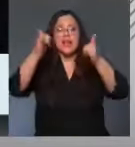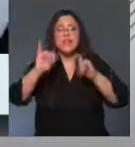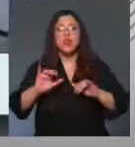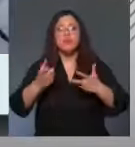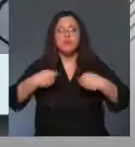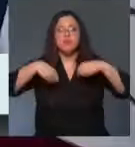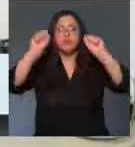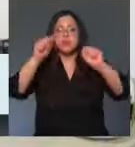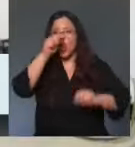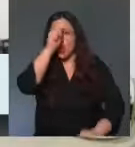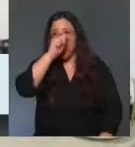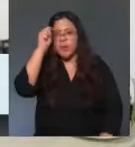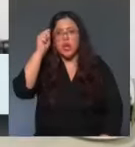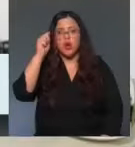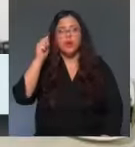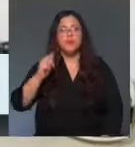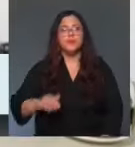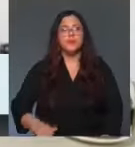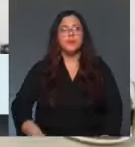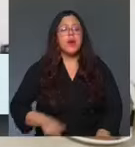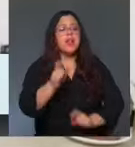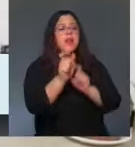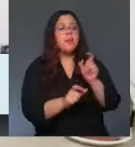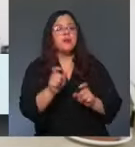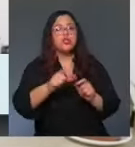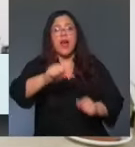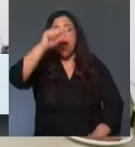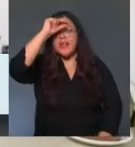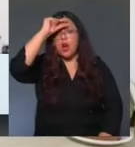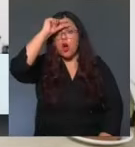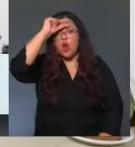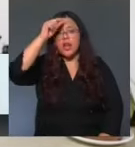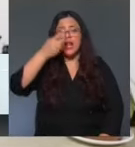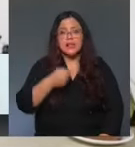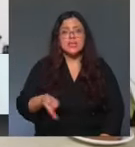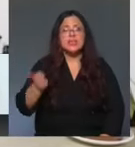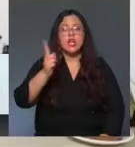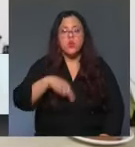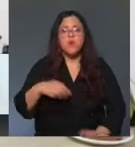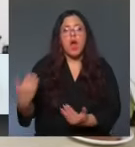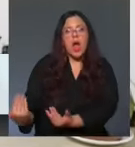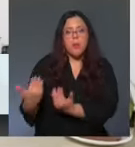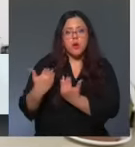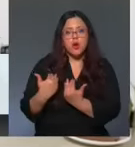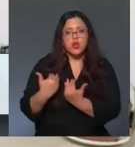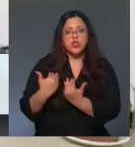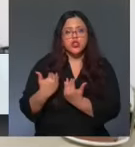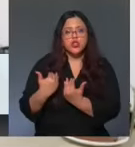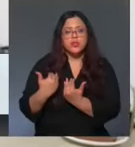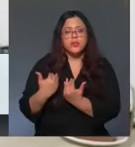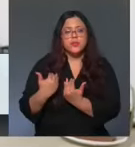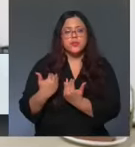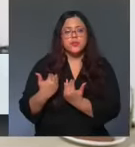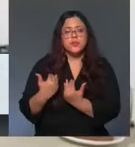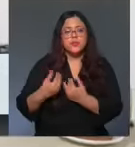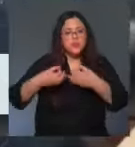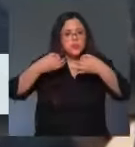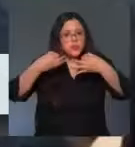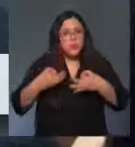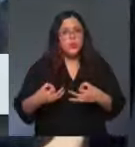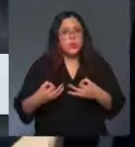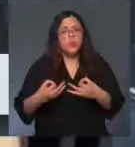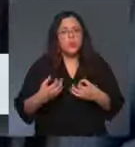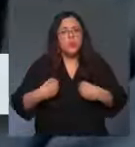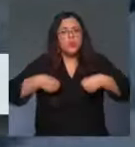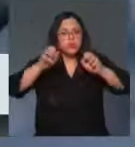este domingo. El pueblo de Coronel nuevamente no ha dado su respaldo, y no ha dado su respaldo con un contundente triunfo.